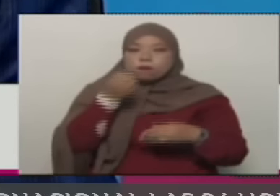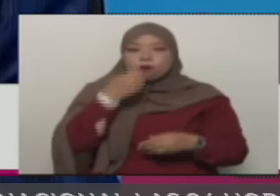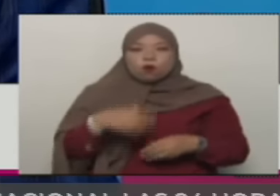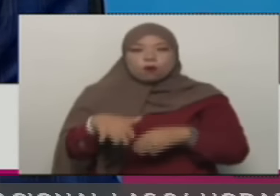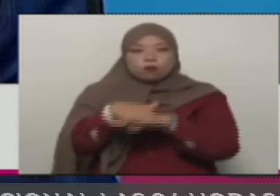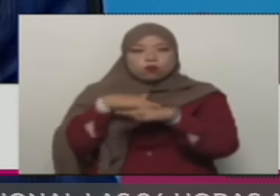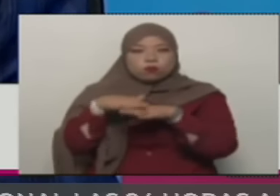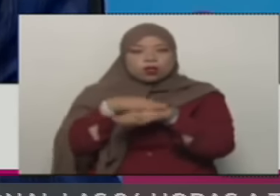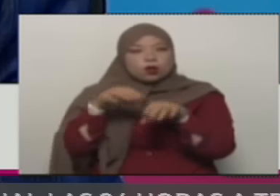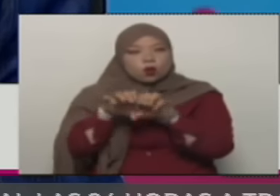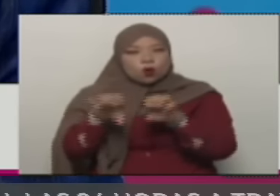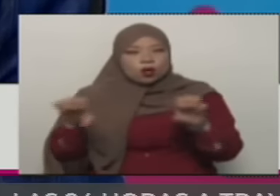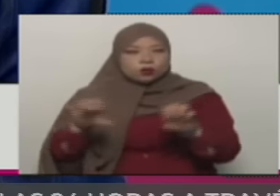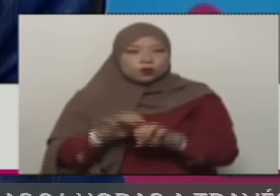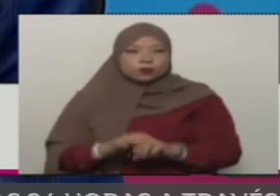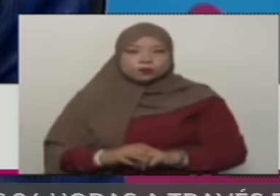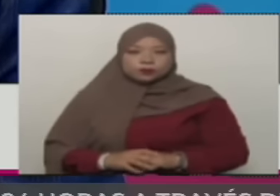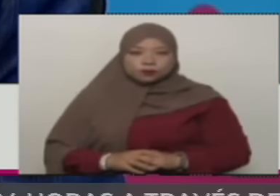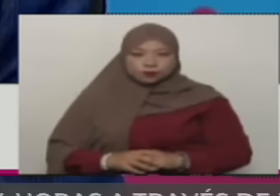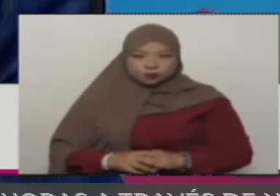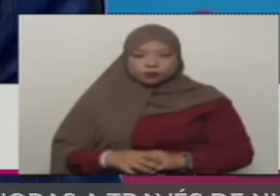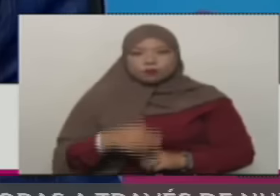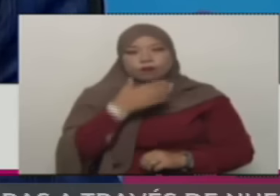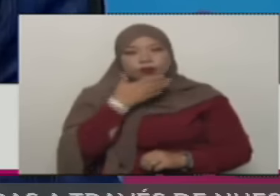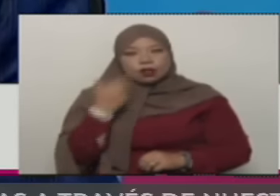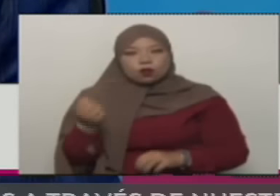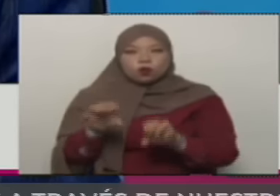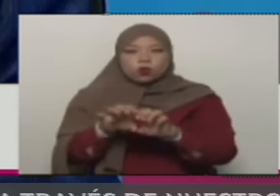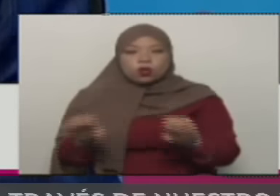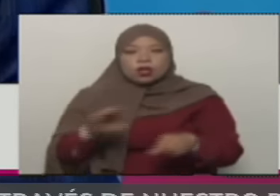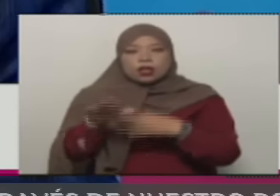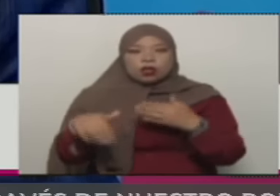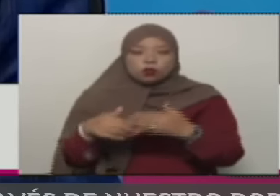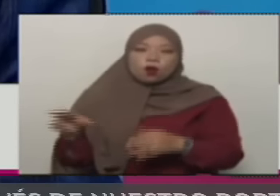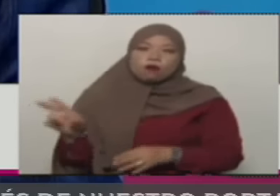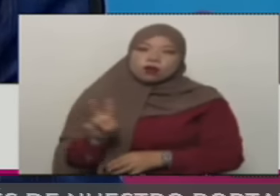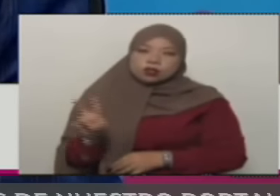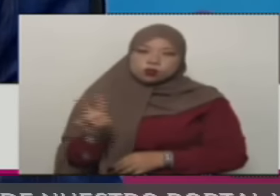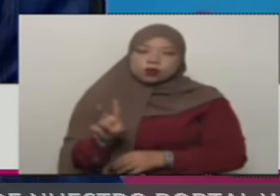ministro de educación, que ahora va a mejorar la educación en todo el país.